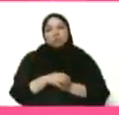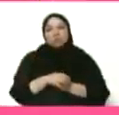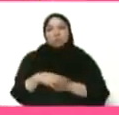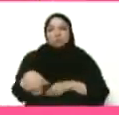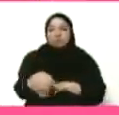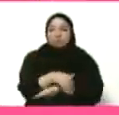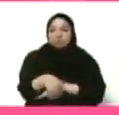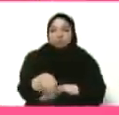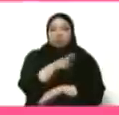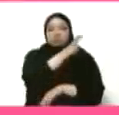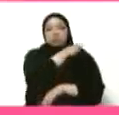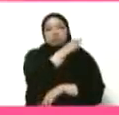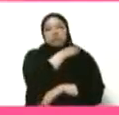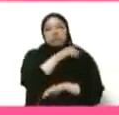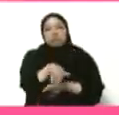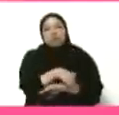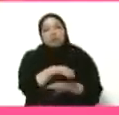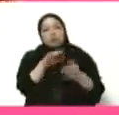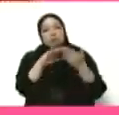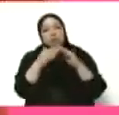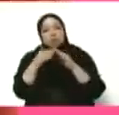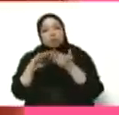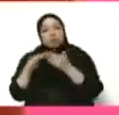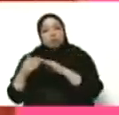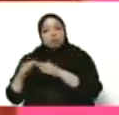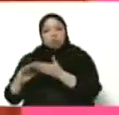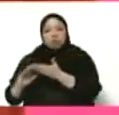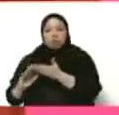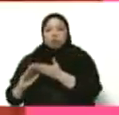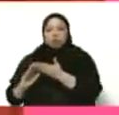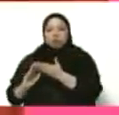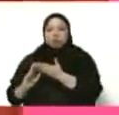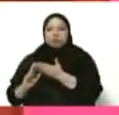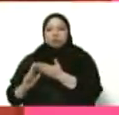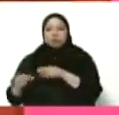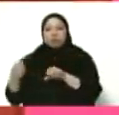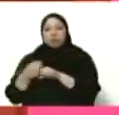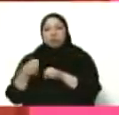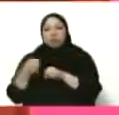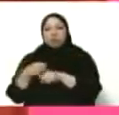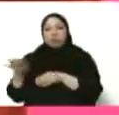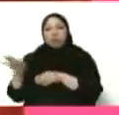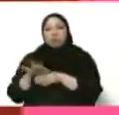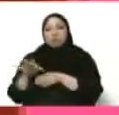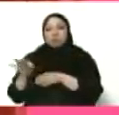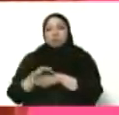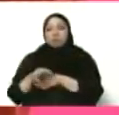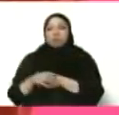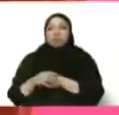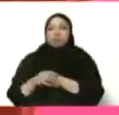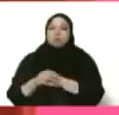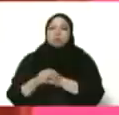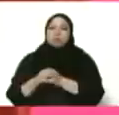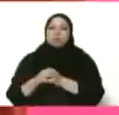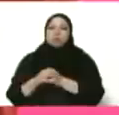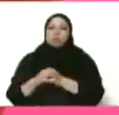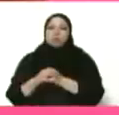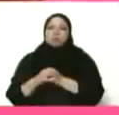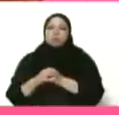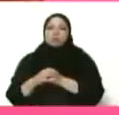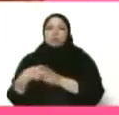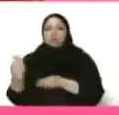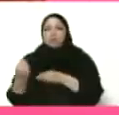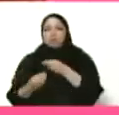calles y jefes de calles, comunidades y VC, ejerciendo su función como jefe o jefa, y tienen que